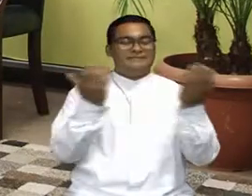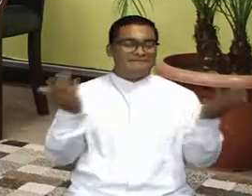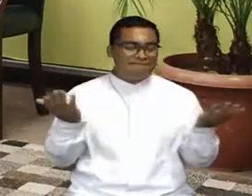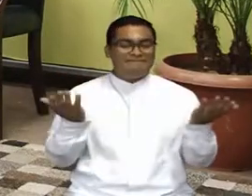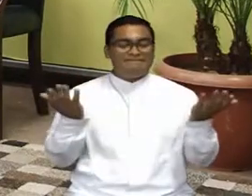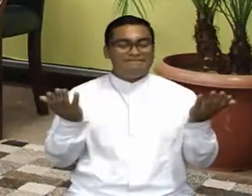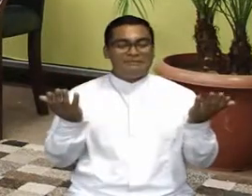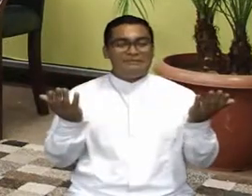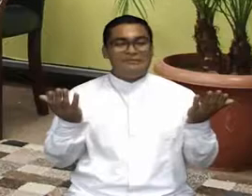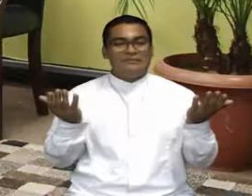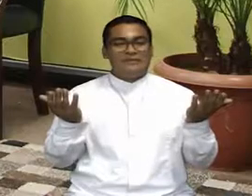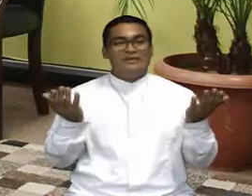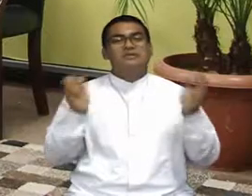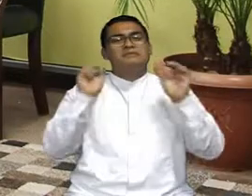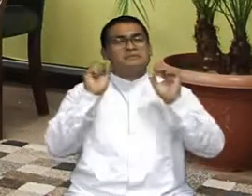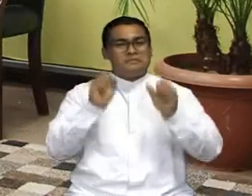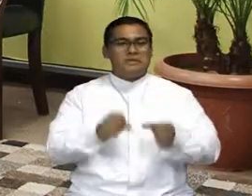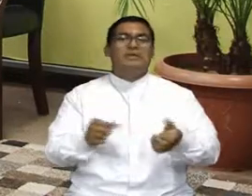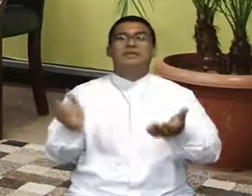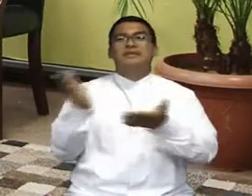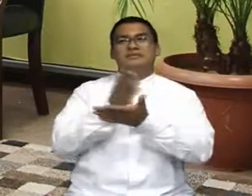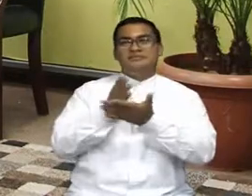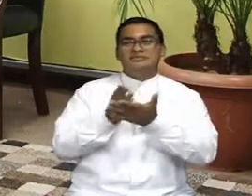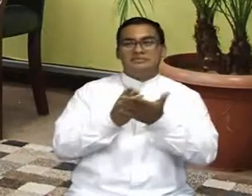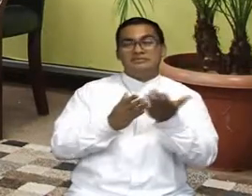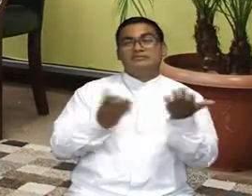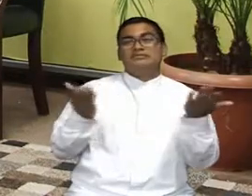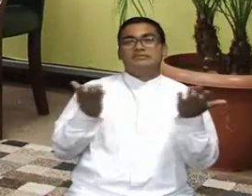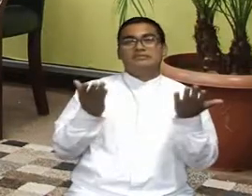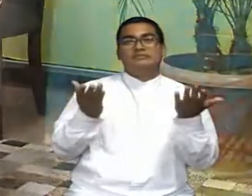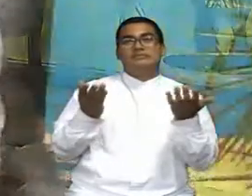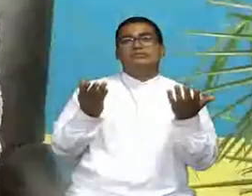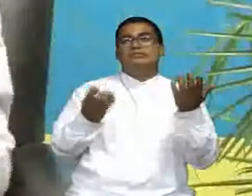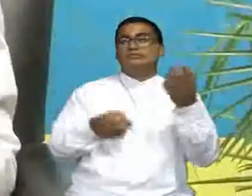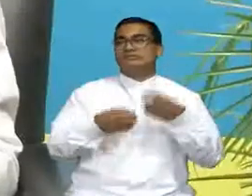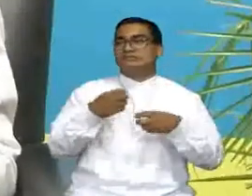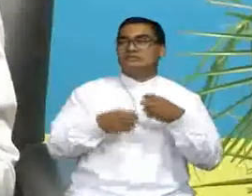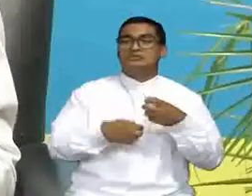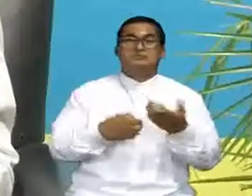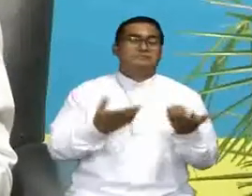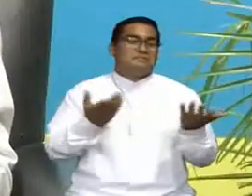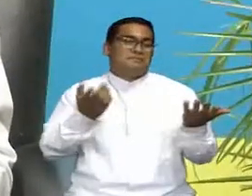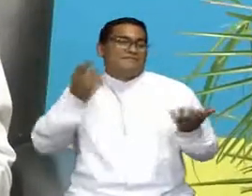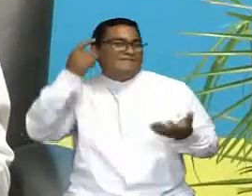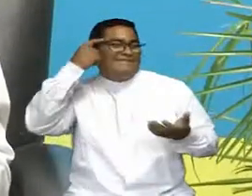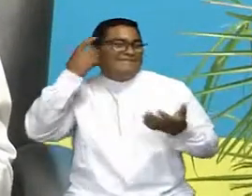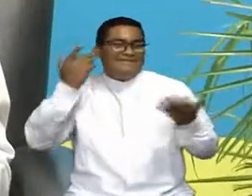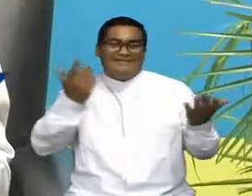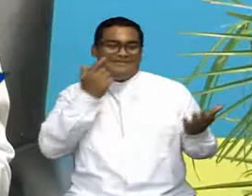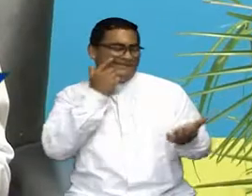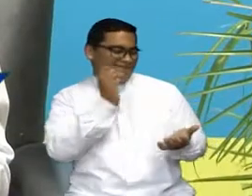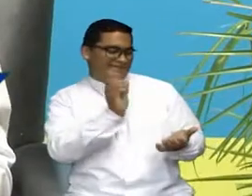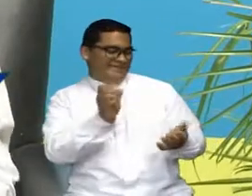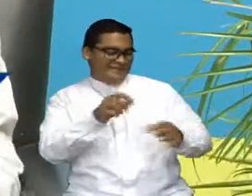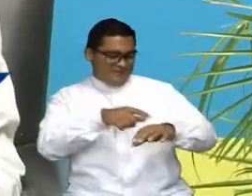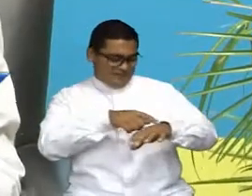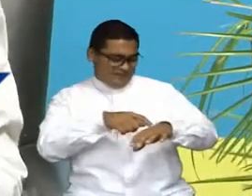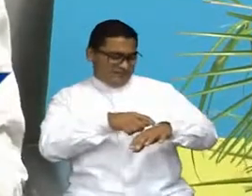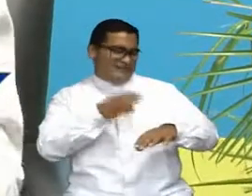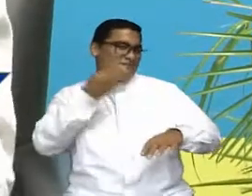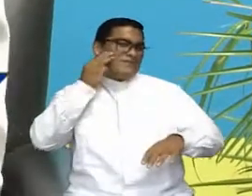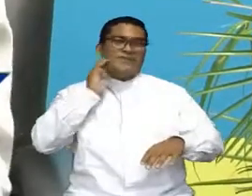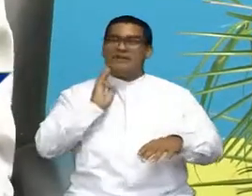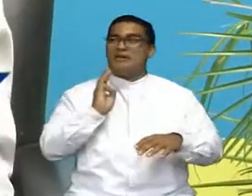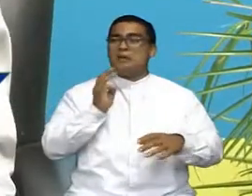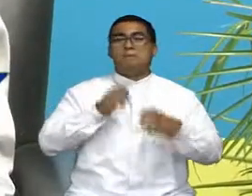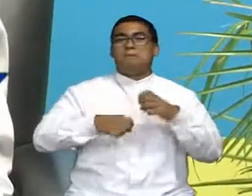que pueden haber algunas causas idiopáticas, es decir, que no se conoce, qué lo pudo ocasionar y no causa